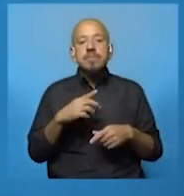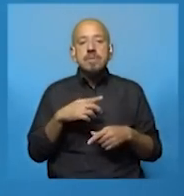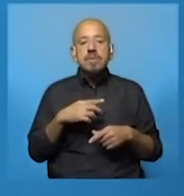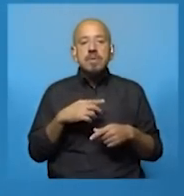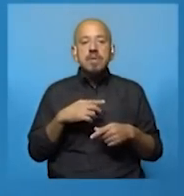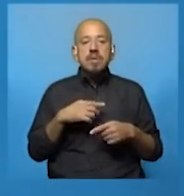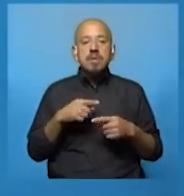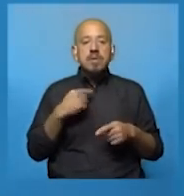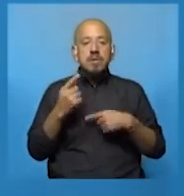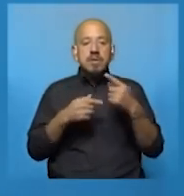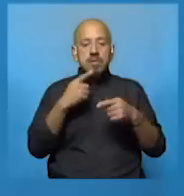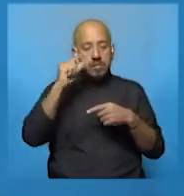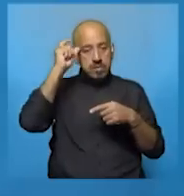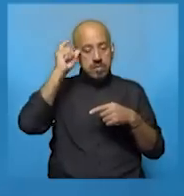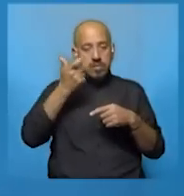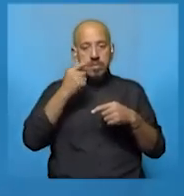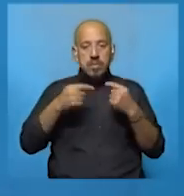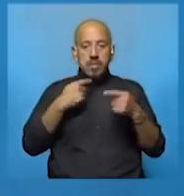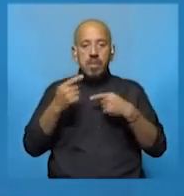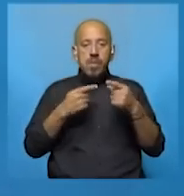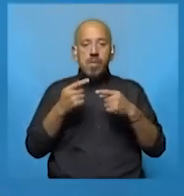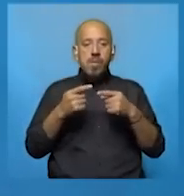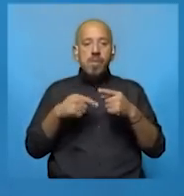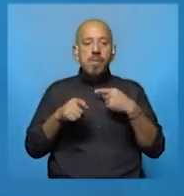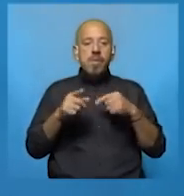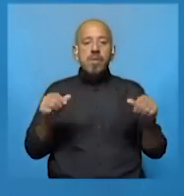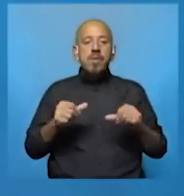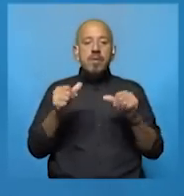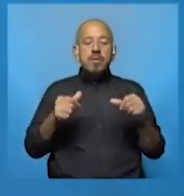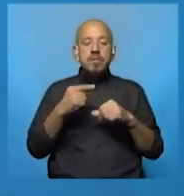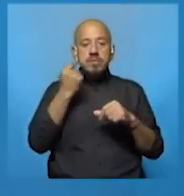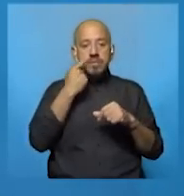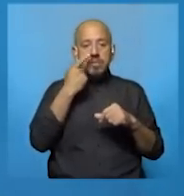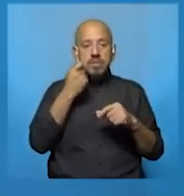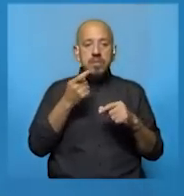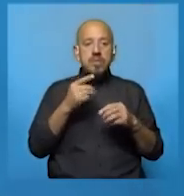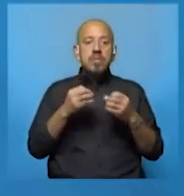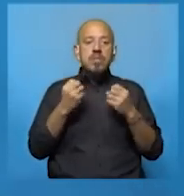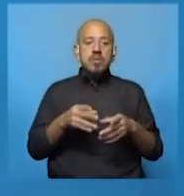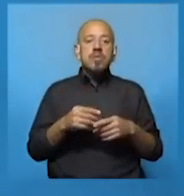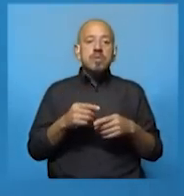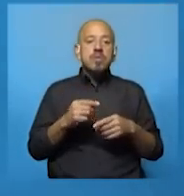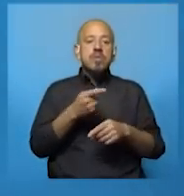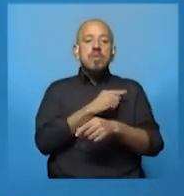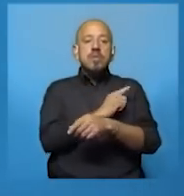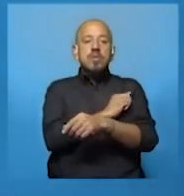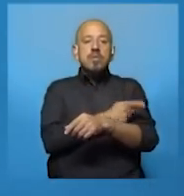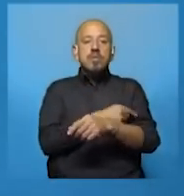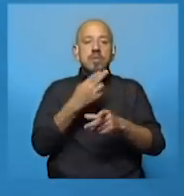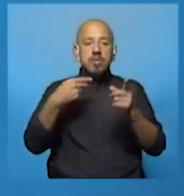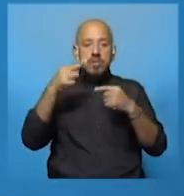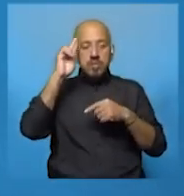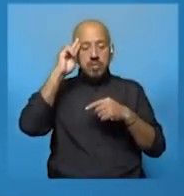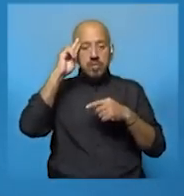todo esto no se desconstruye y sigue operando ejercer la masculinidad hegemónica por tanto el poder y la violencia le reporta respeto